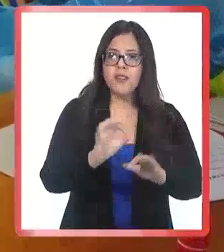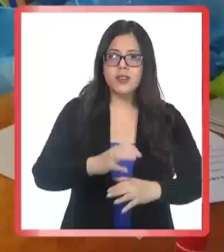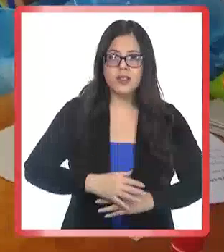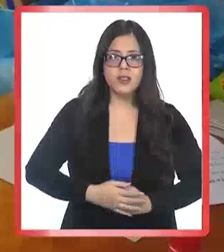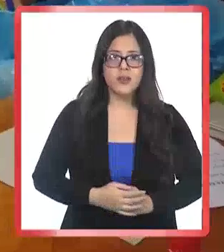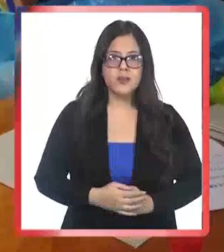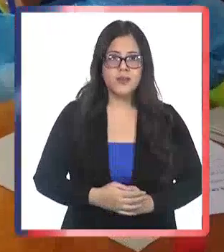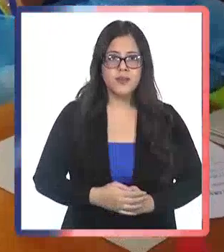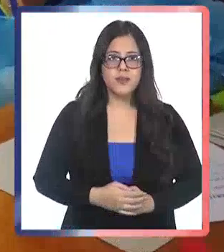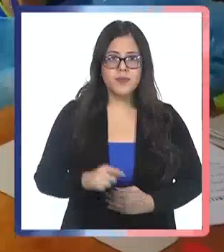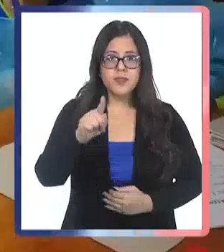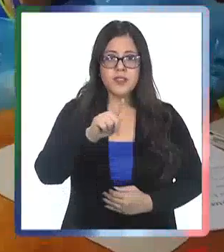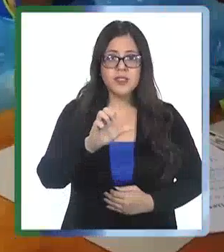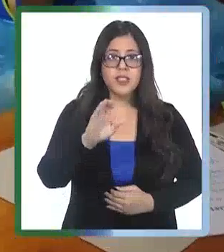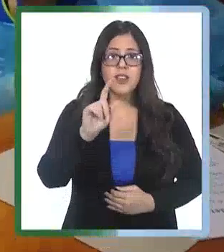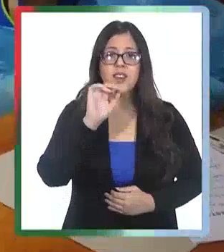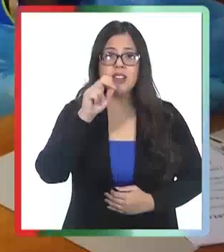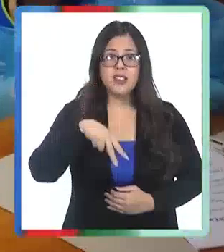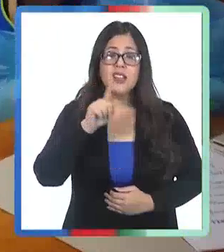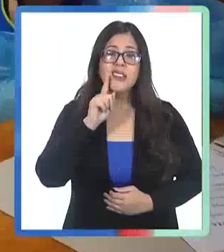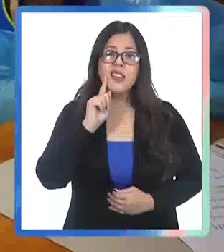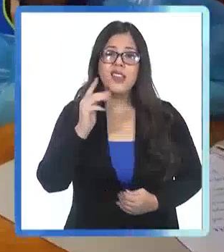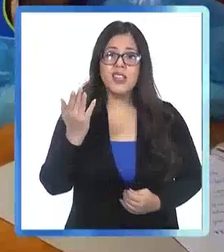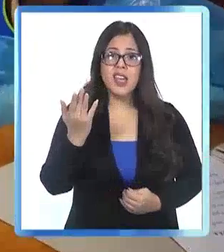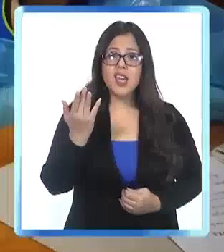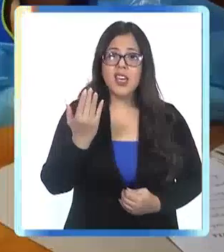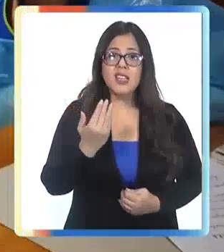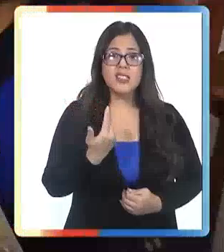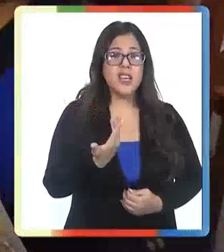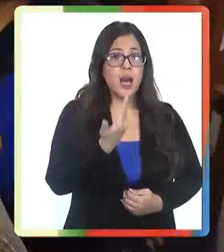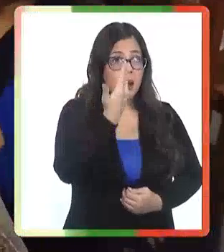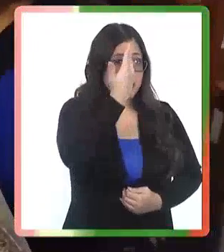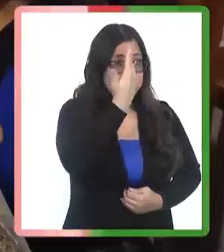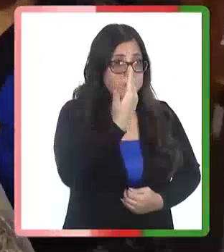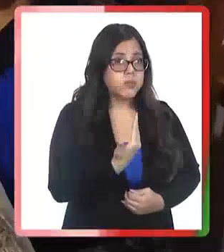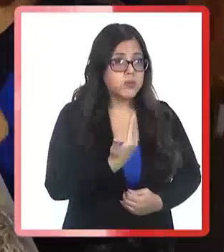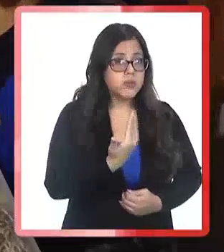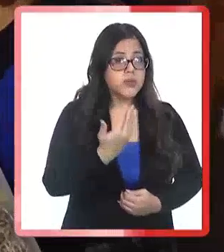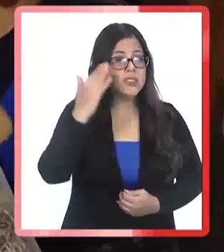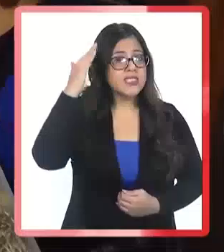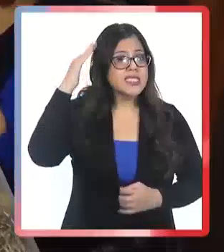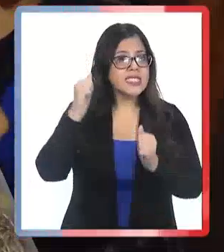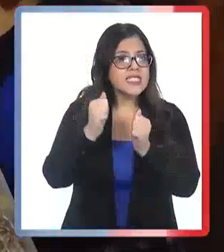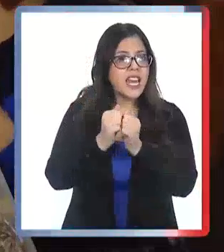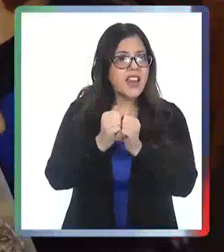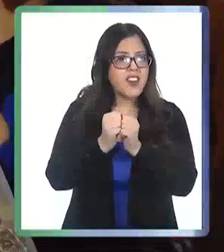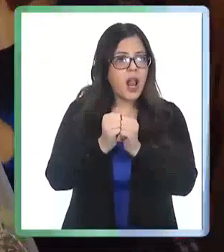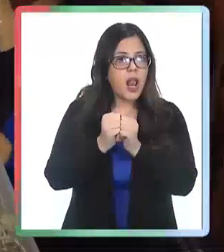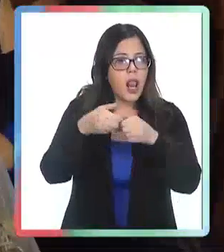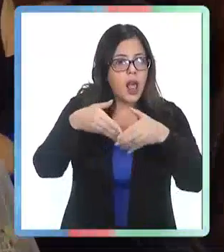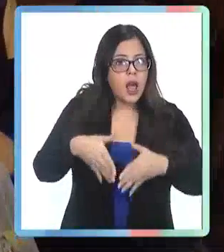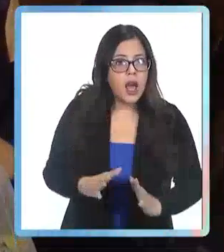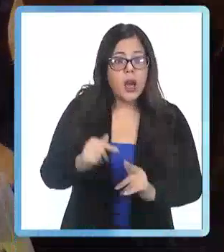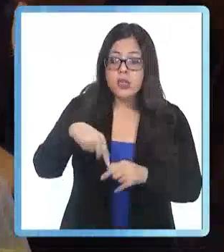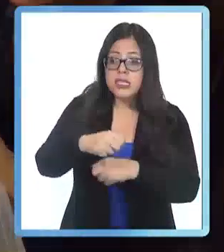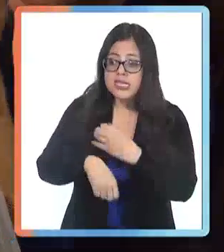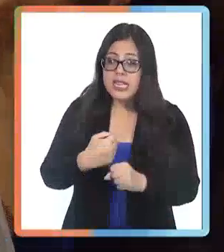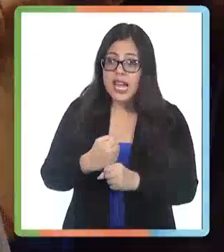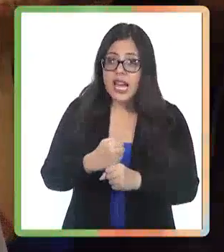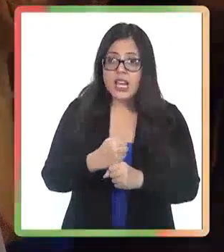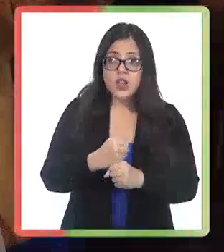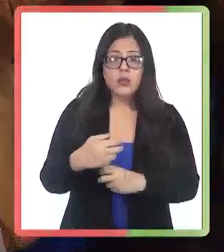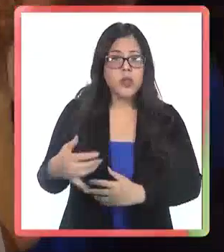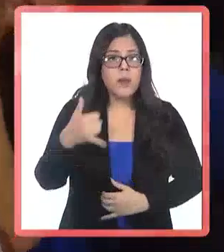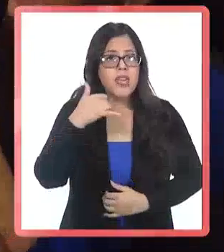genial. Sebastián está diagnosticado con una parálisis cerebral de nacimiento. Este año se me dio la oportunidad,